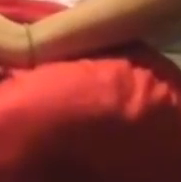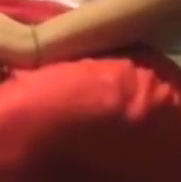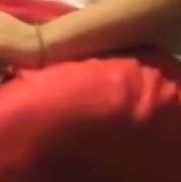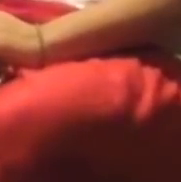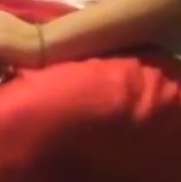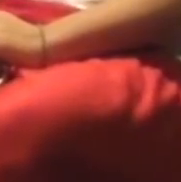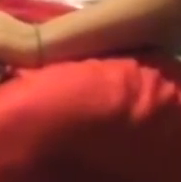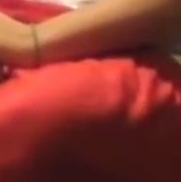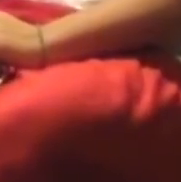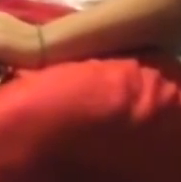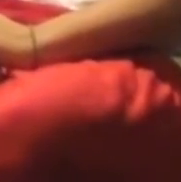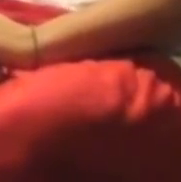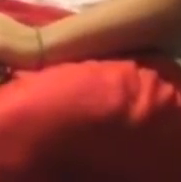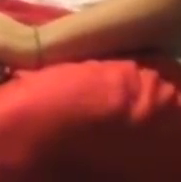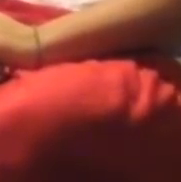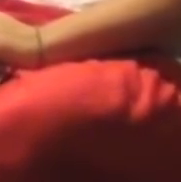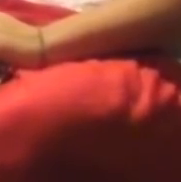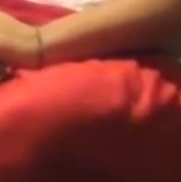vayamos